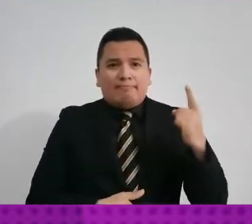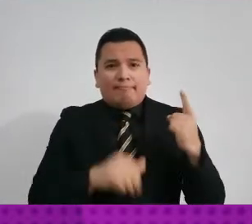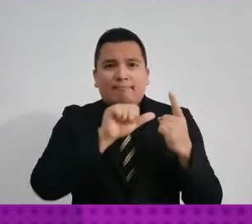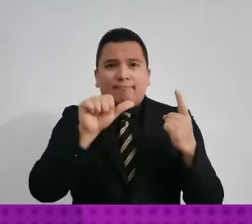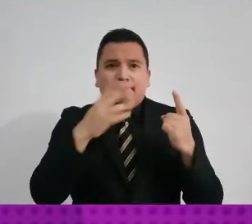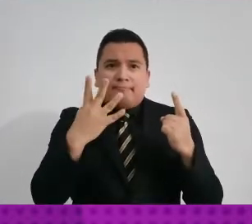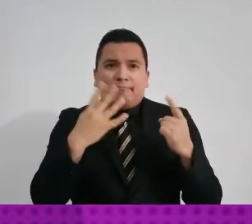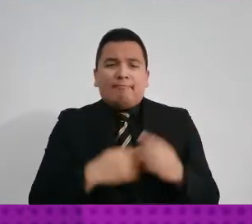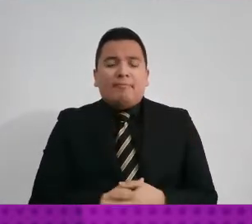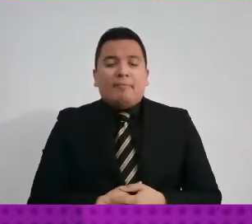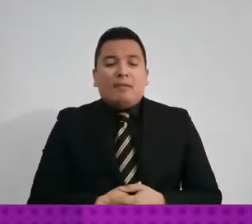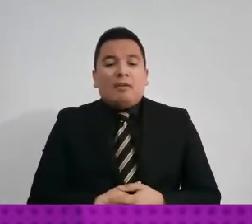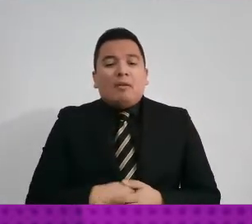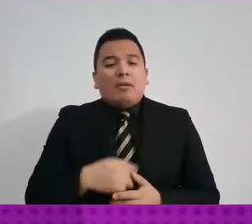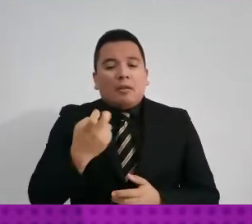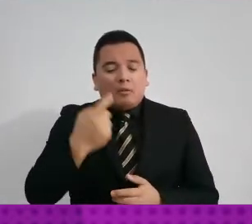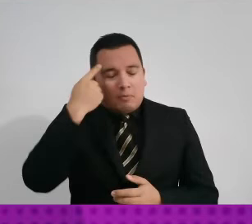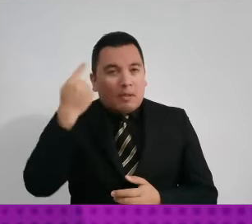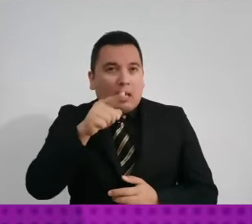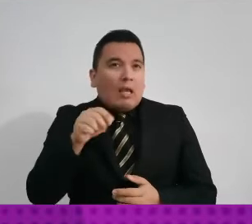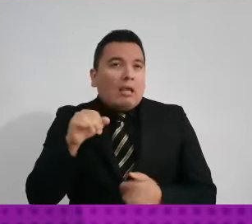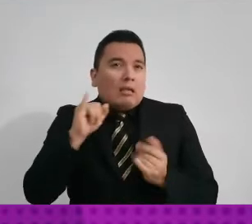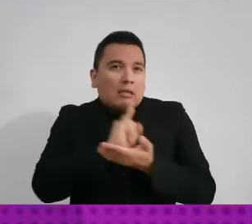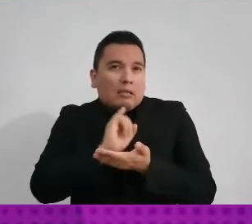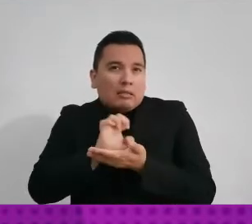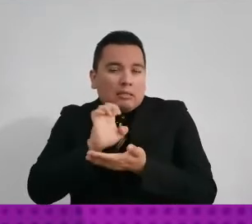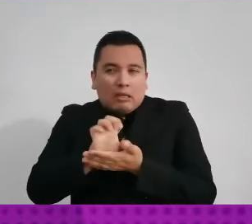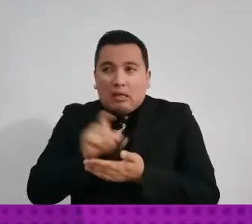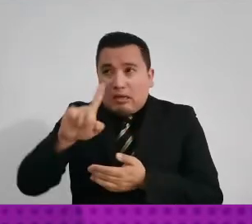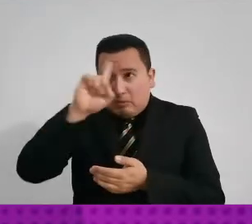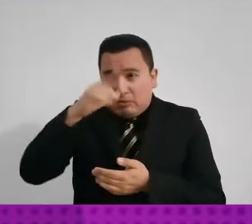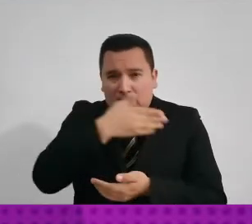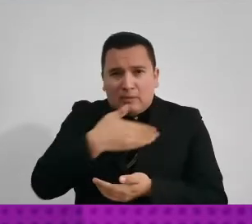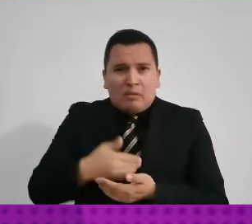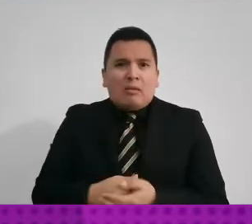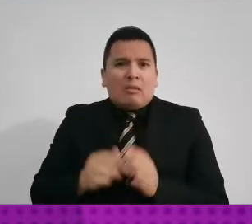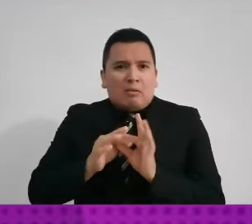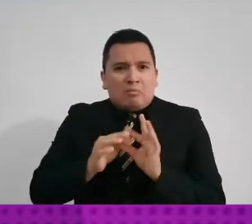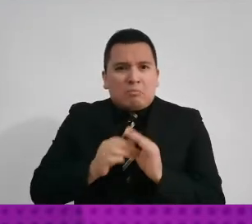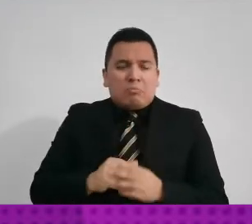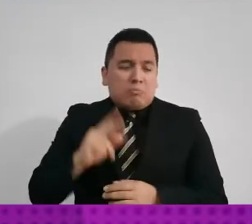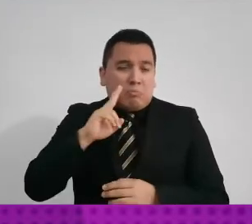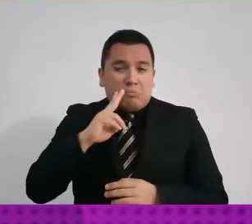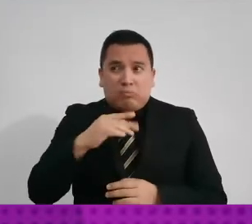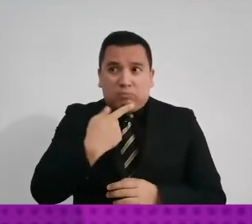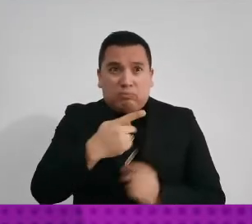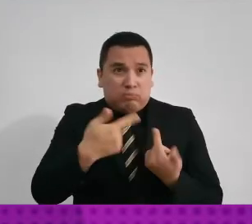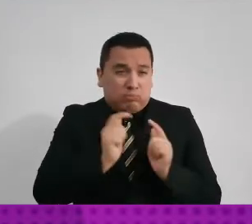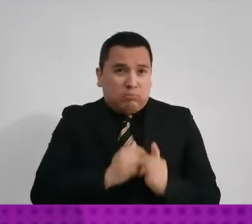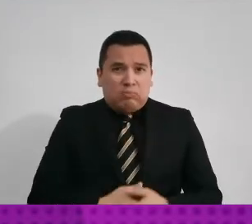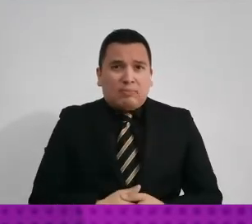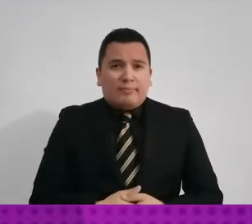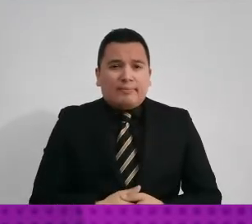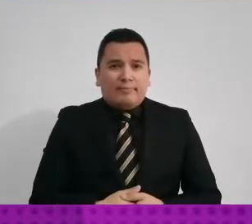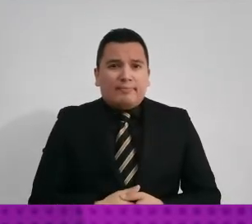Del 1 al 4 tienen ellos para manifestar ante el Instituto Electoral, ante la consejera presidenta, si van a ir o no